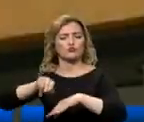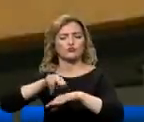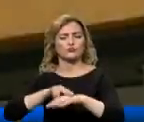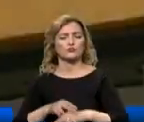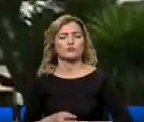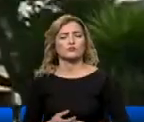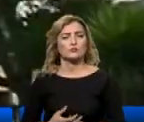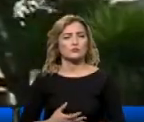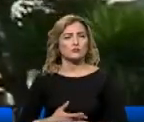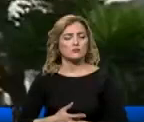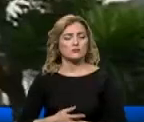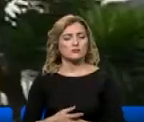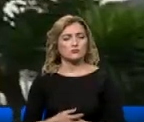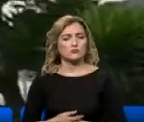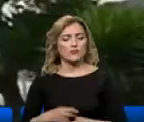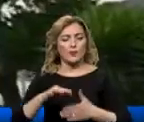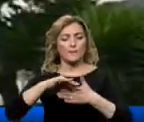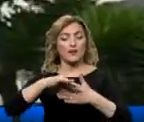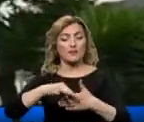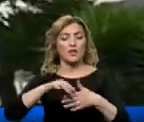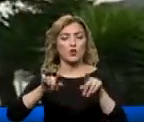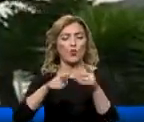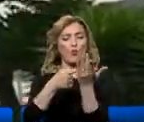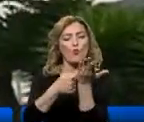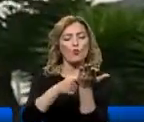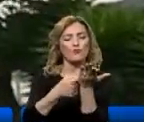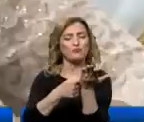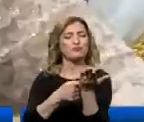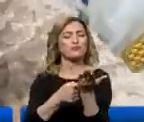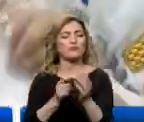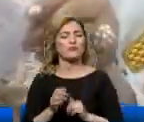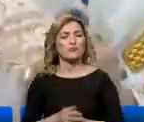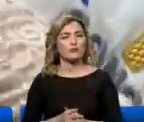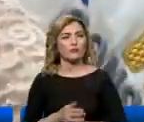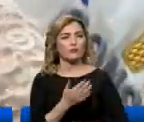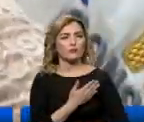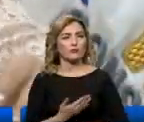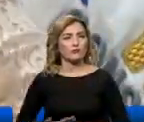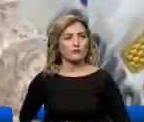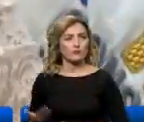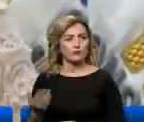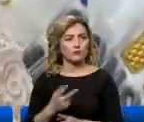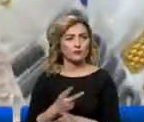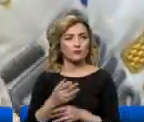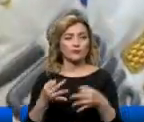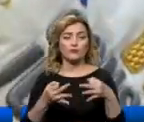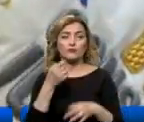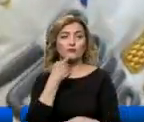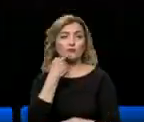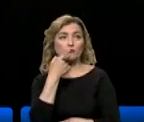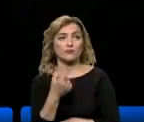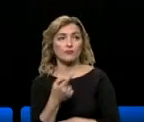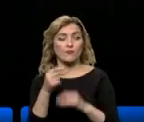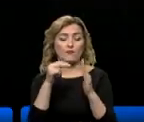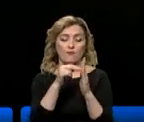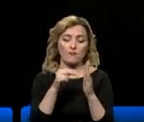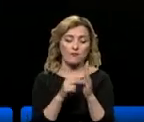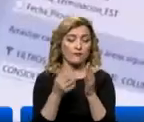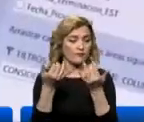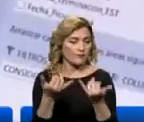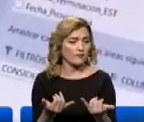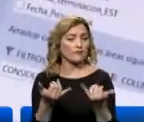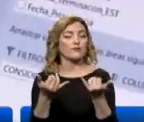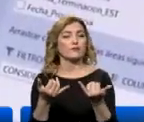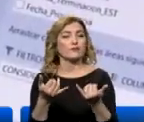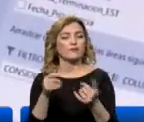de Justicia. Pese a que está pendiente aún el análisis de estas, la presidenta de la Judicatura aseguró que las notas que actualmente